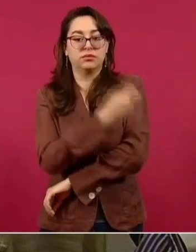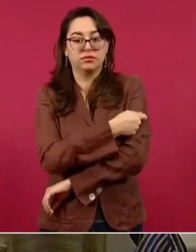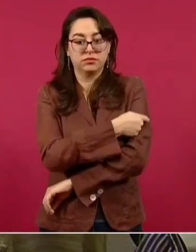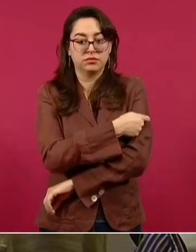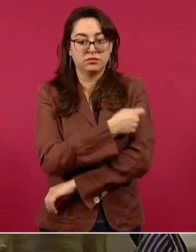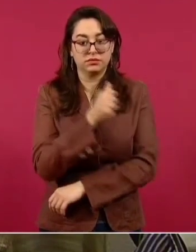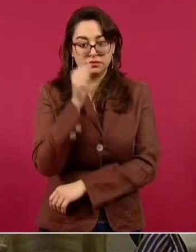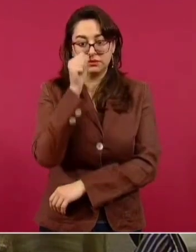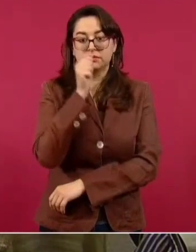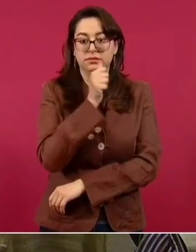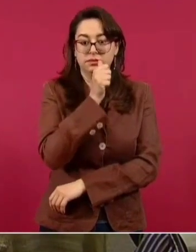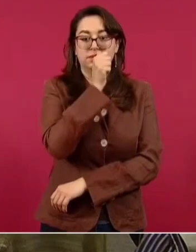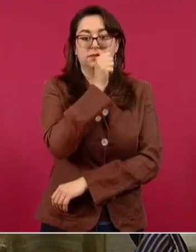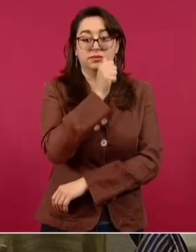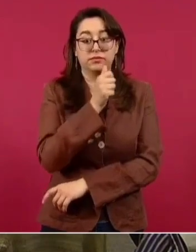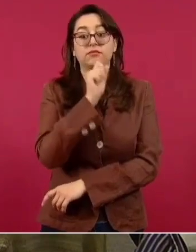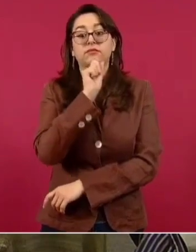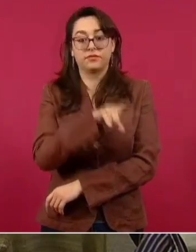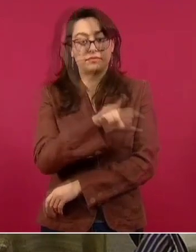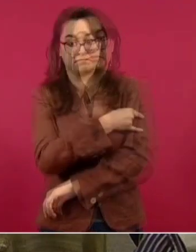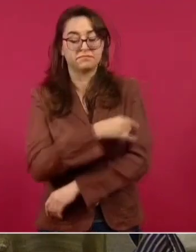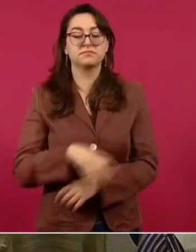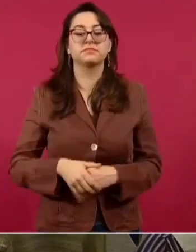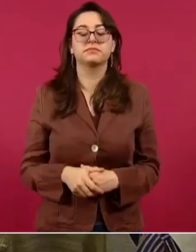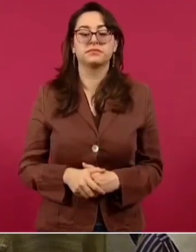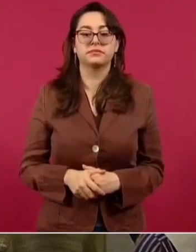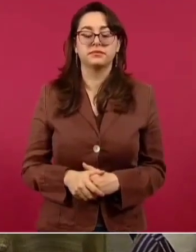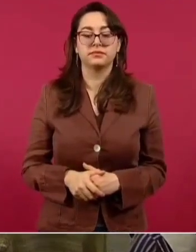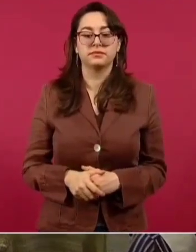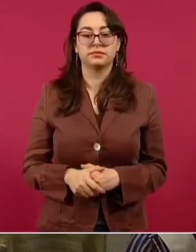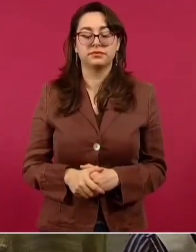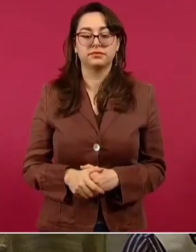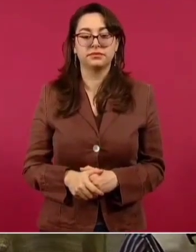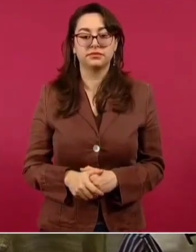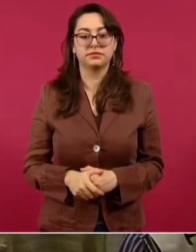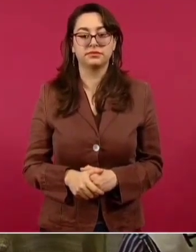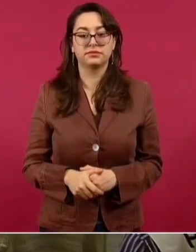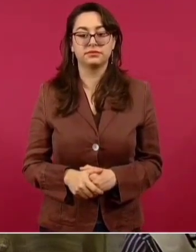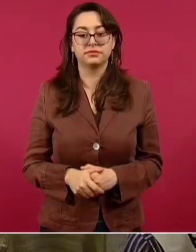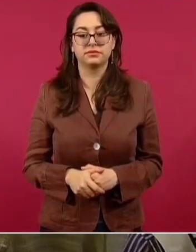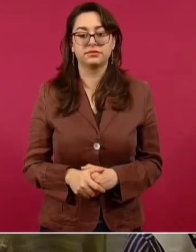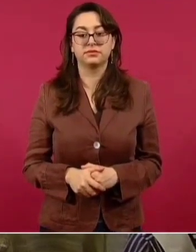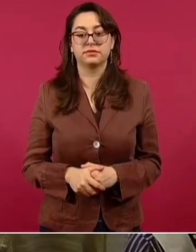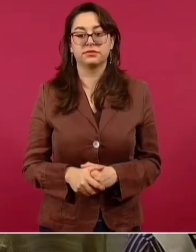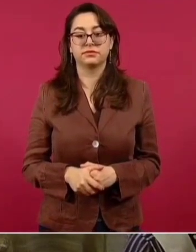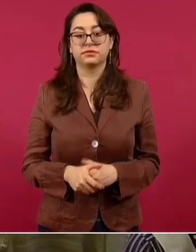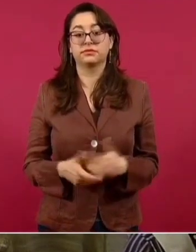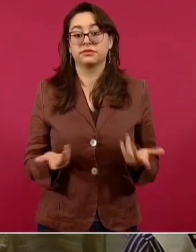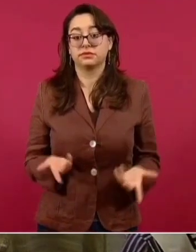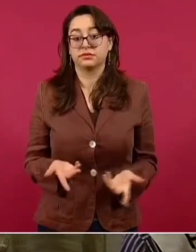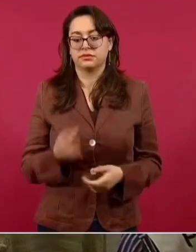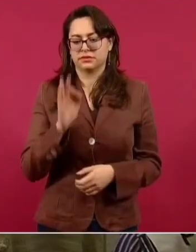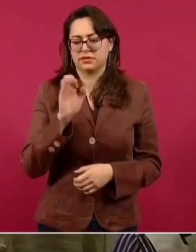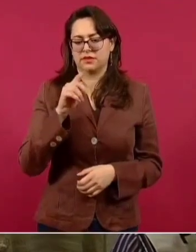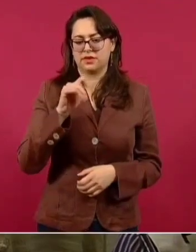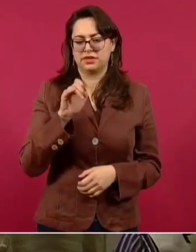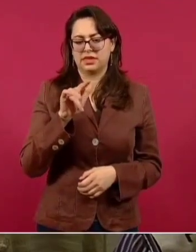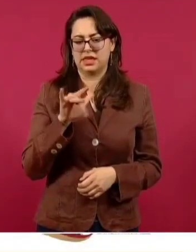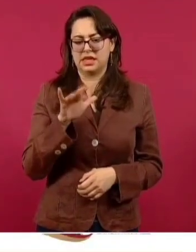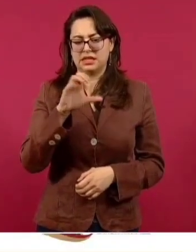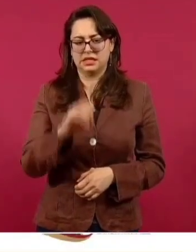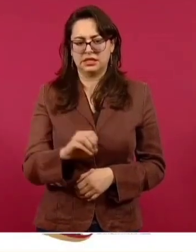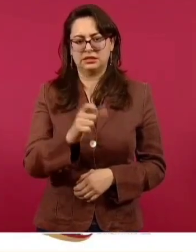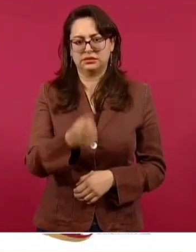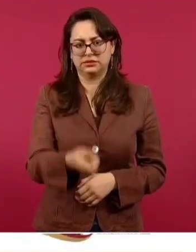los propios parches que ya mencioné de uso médico. También es importante que los efectos del fentanilo son